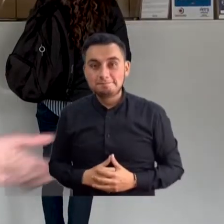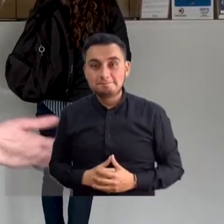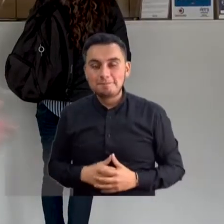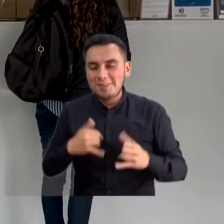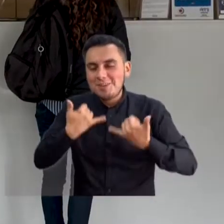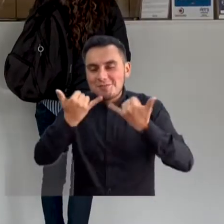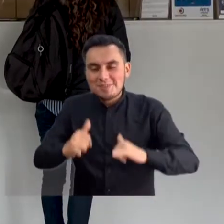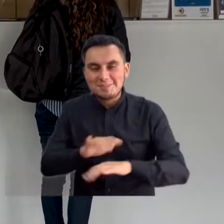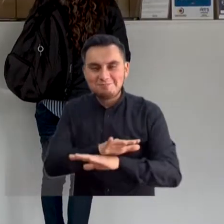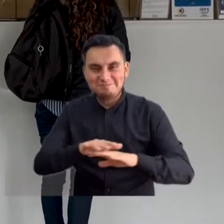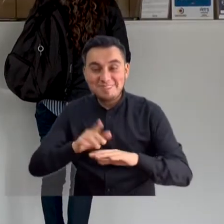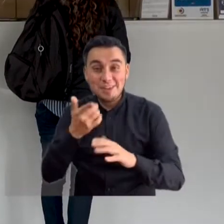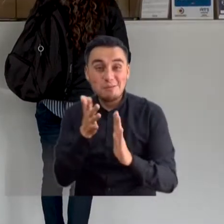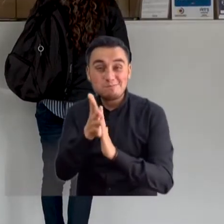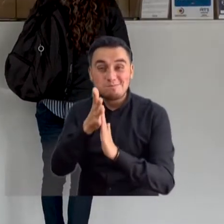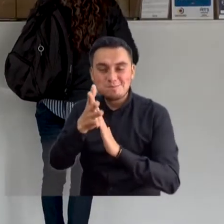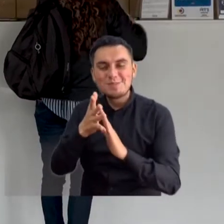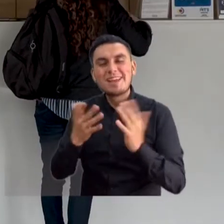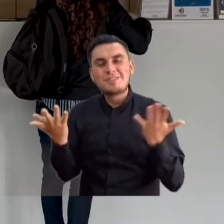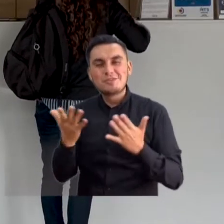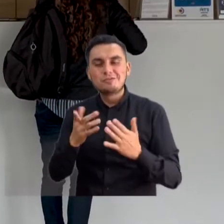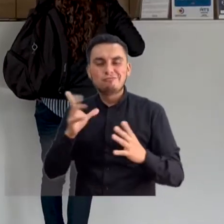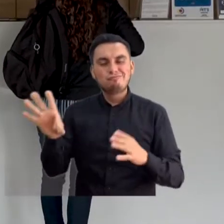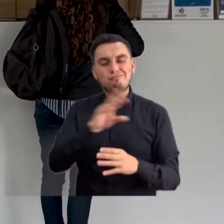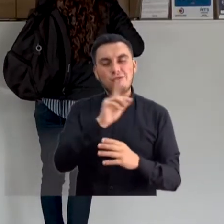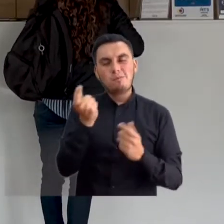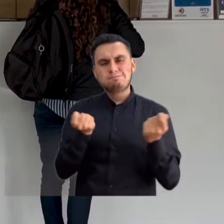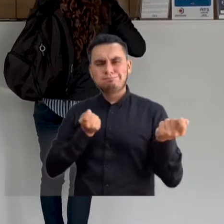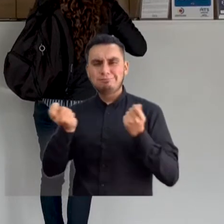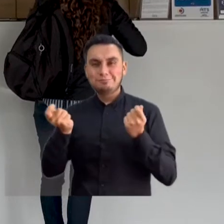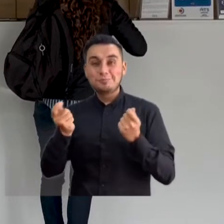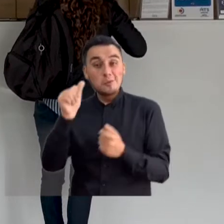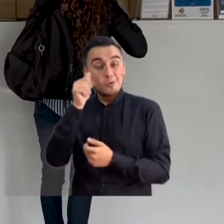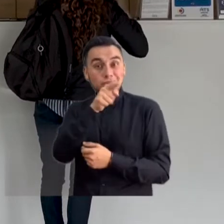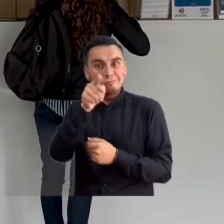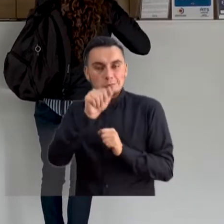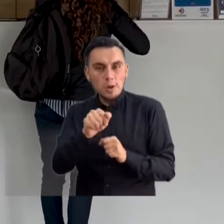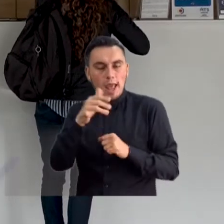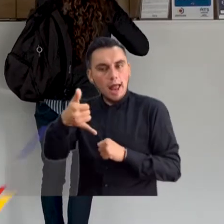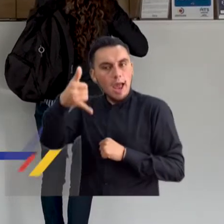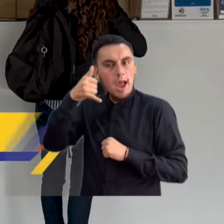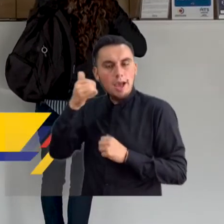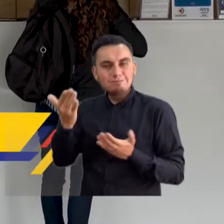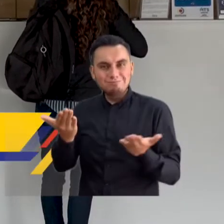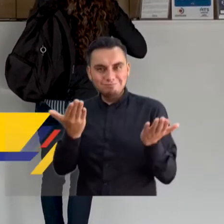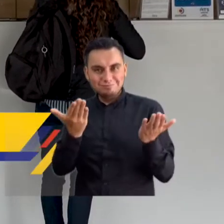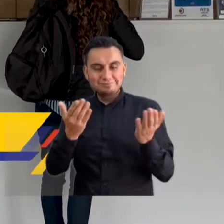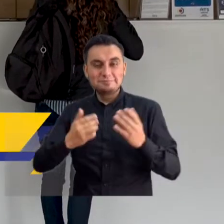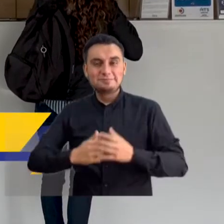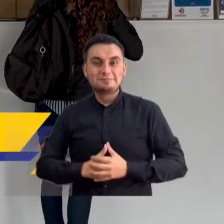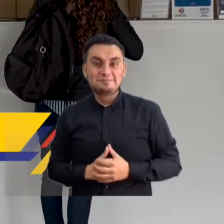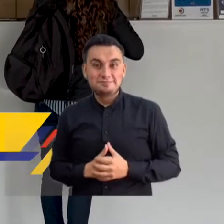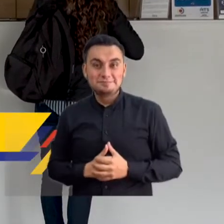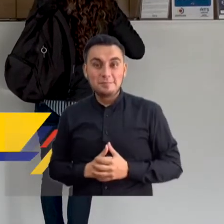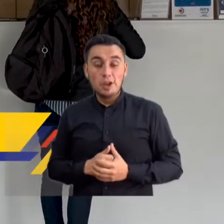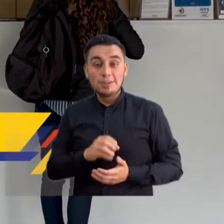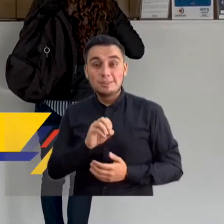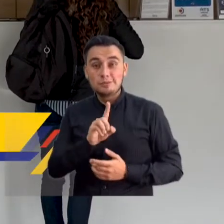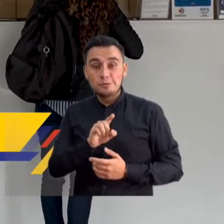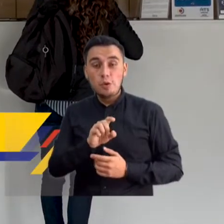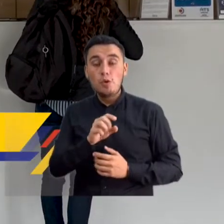Y así llegamos por hoy al final de nuestra emisión de Todo Bajo Control. Recuerden que pueden llamarnos a nuestro teléfono nacional de servicio al usuario